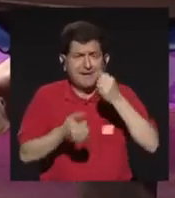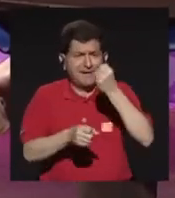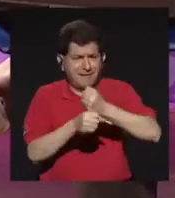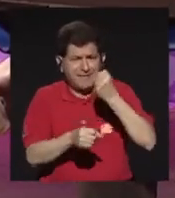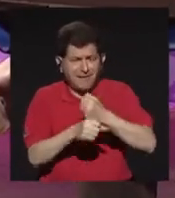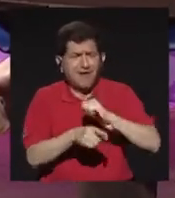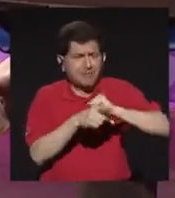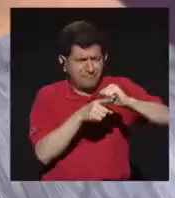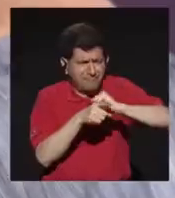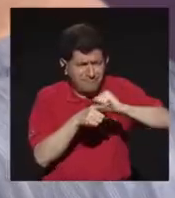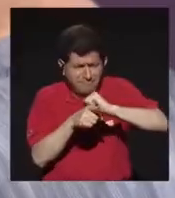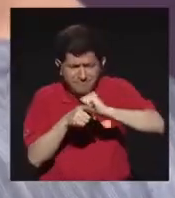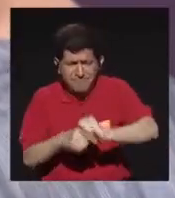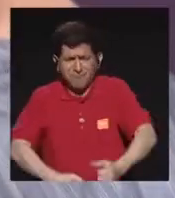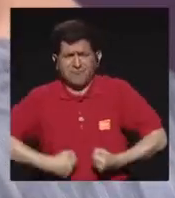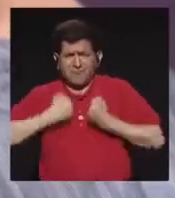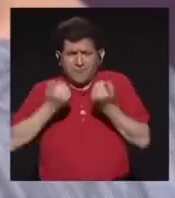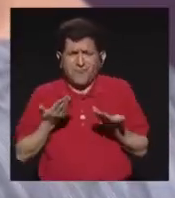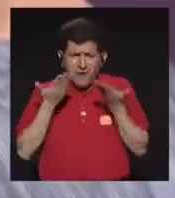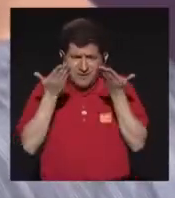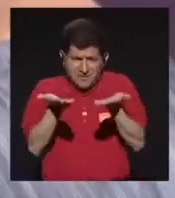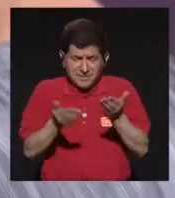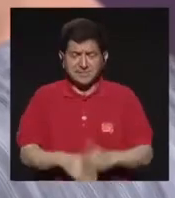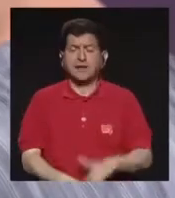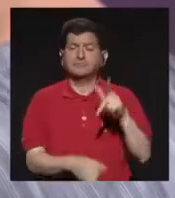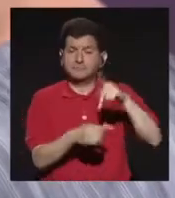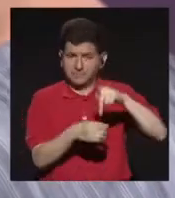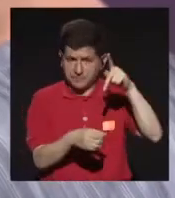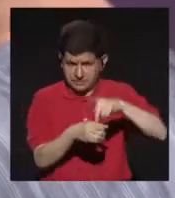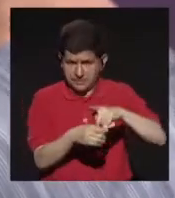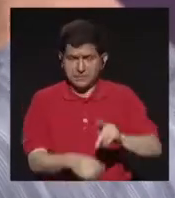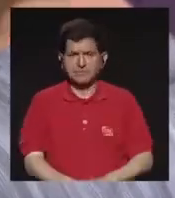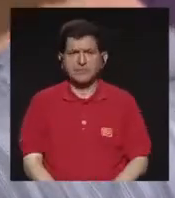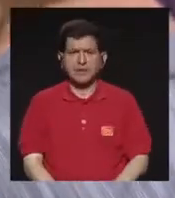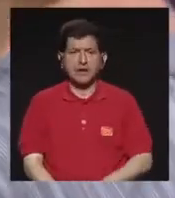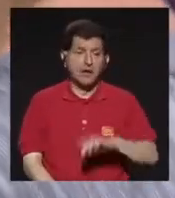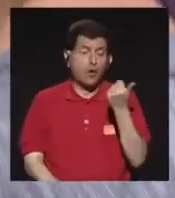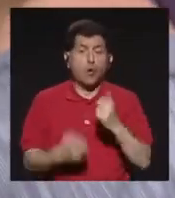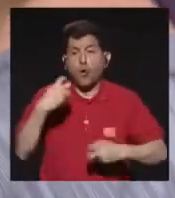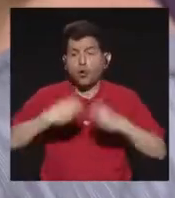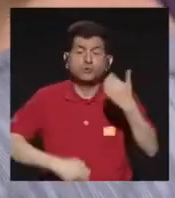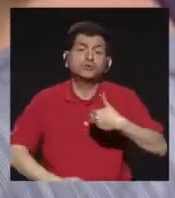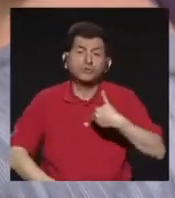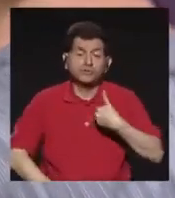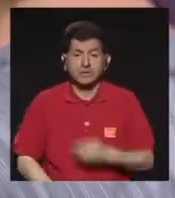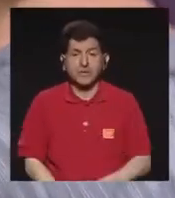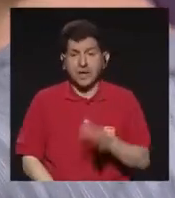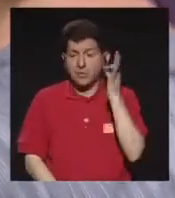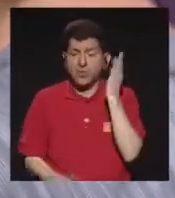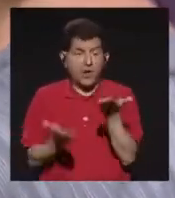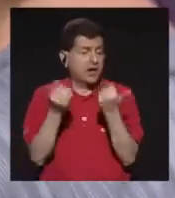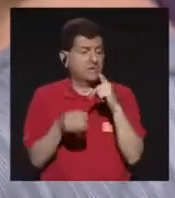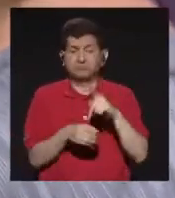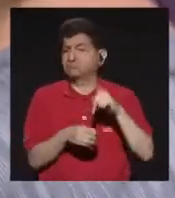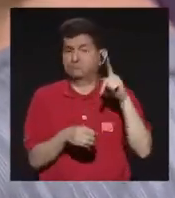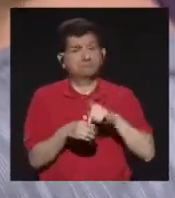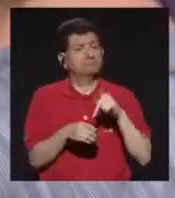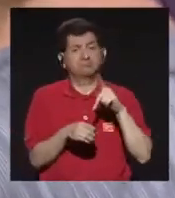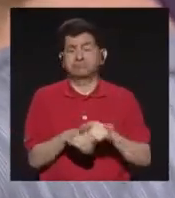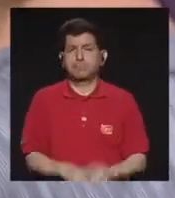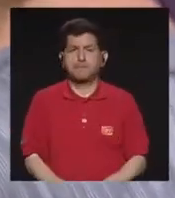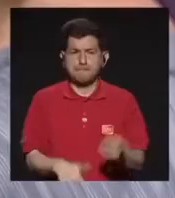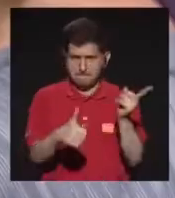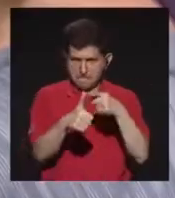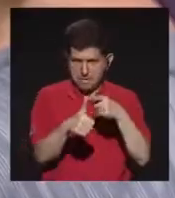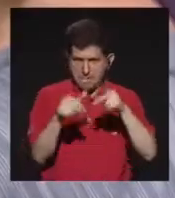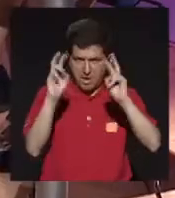mucho, capacitándolas, fortaleciéndolas para que participen, porque el otro problema que tenemos es que las mujeres no quieren participar,